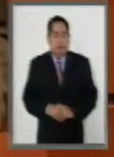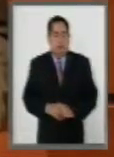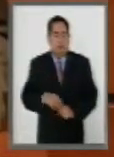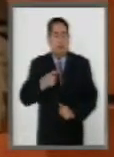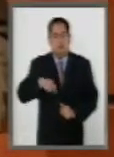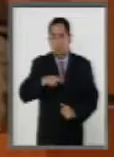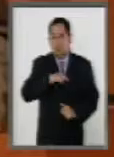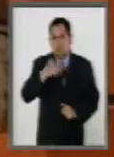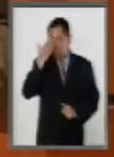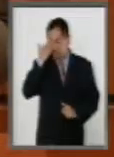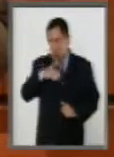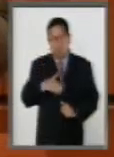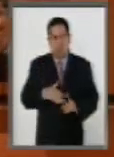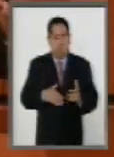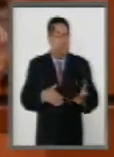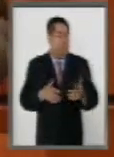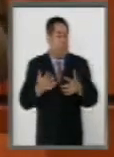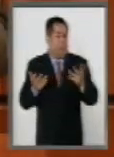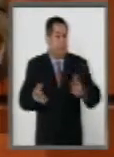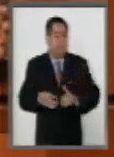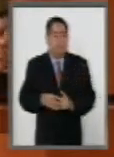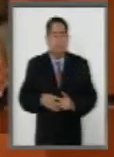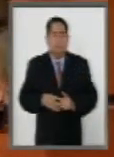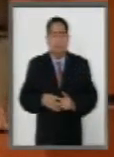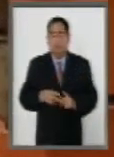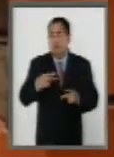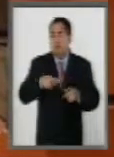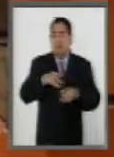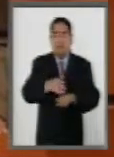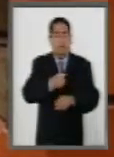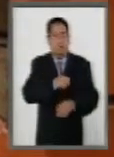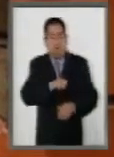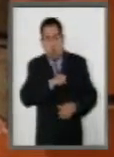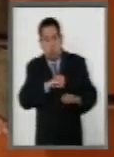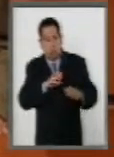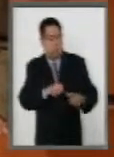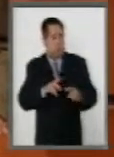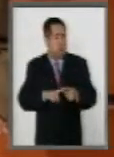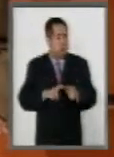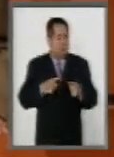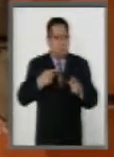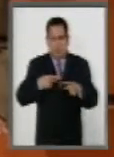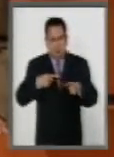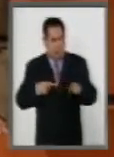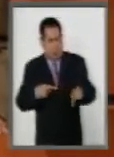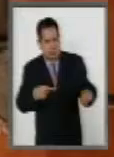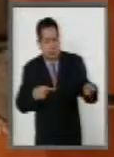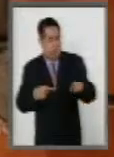Todos sabemos que las cuestiones de salud en esos penales